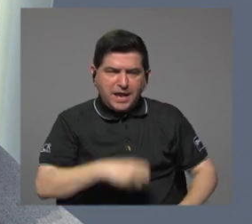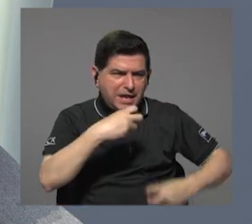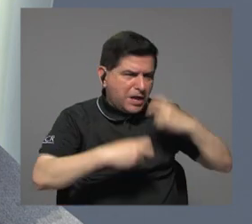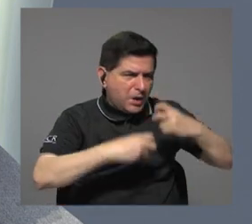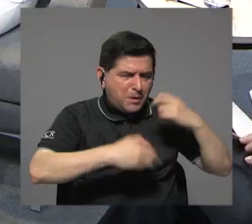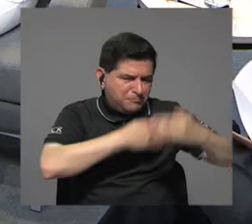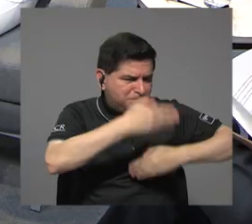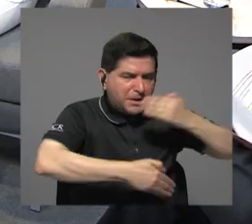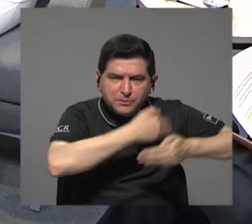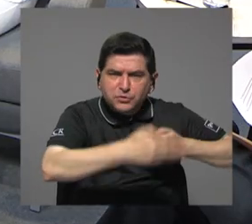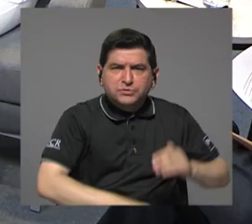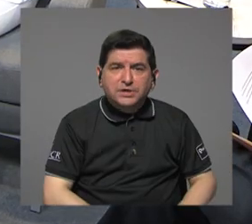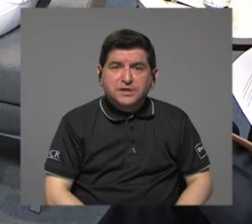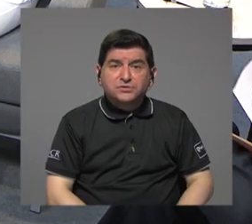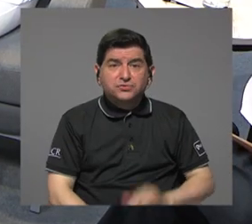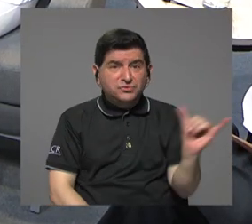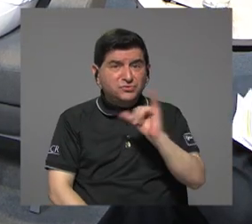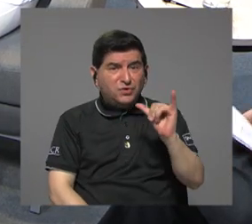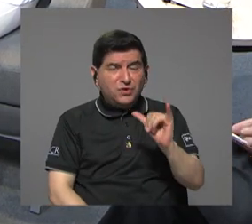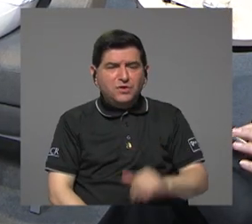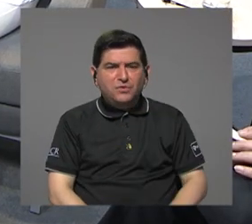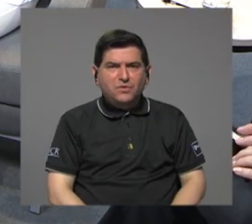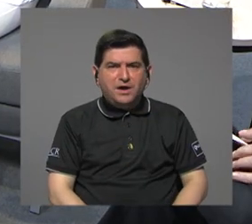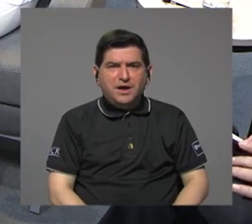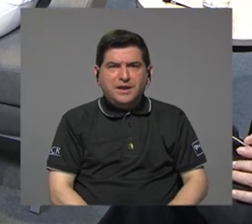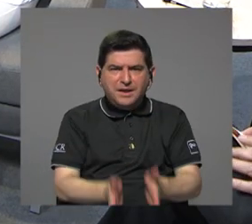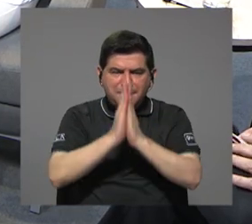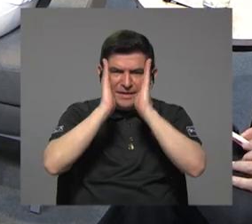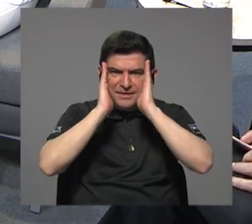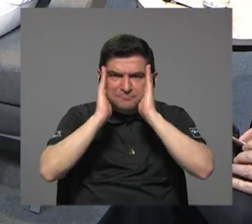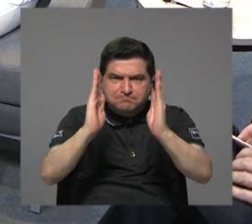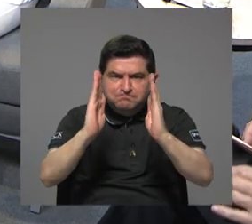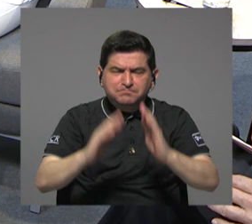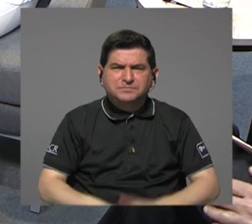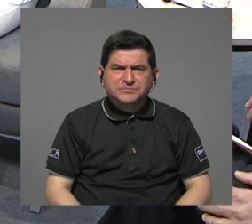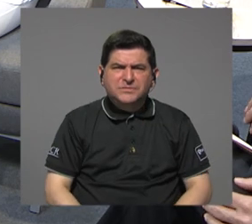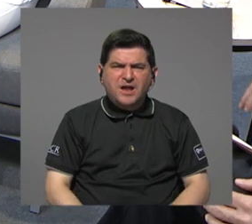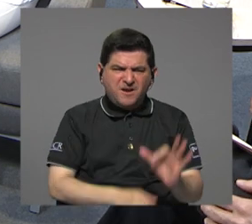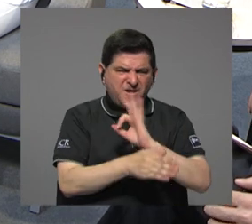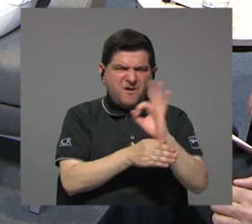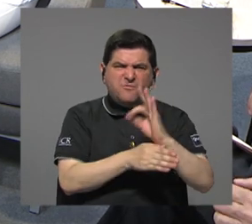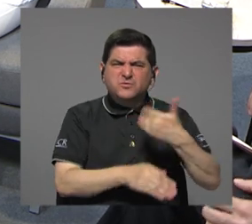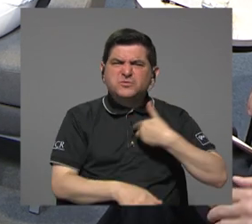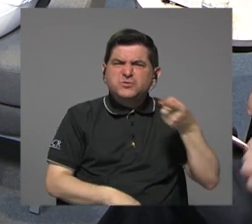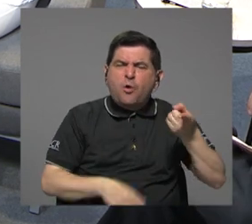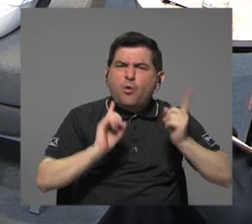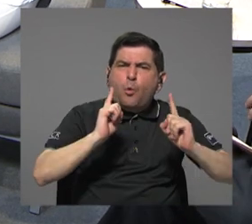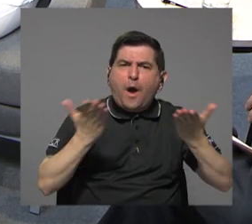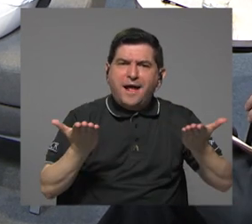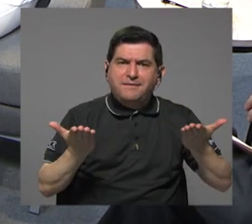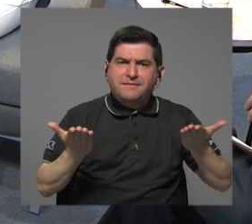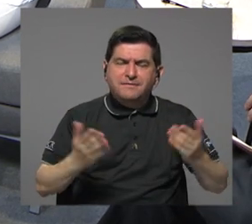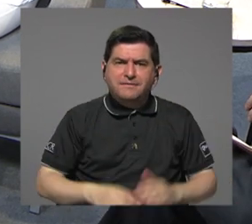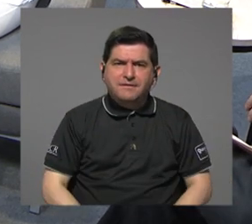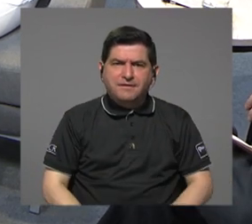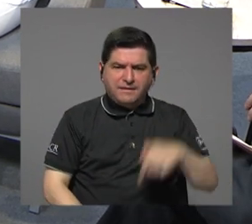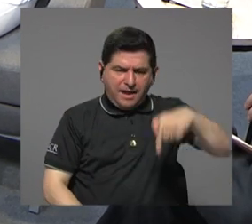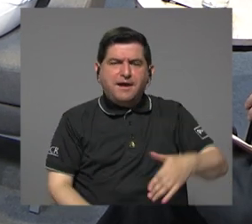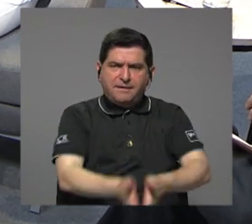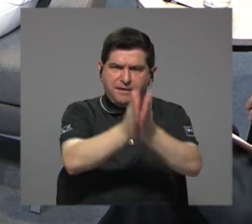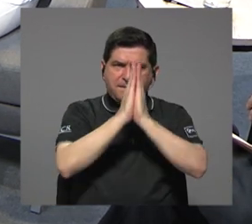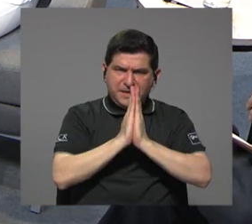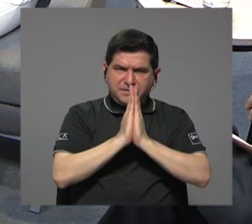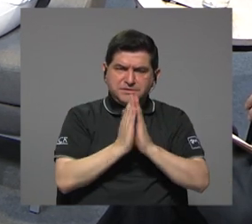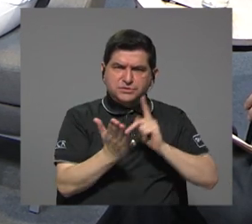procedimiento sino que también lo que tenemos que llamar al orden es cuáles son las funciones aquí lo que tiene que haber es un llamado